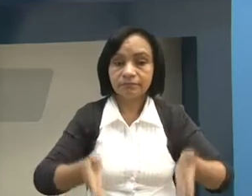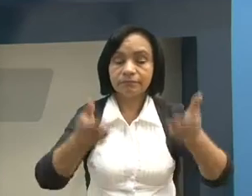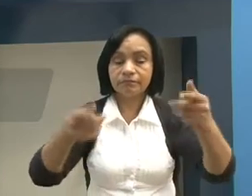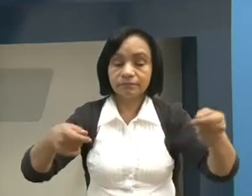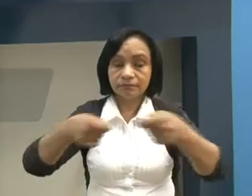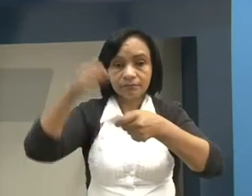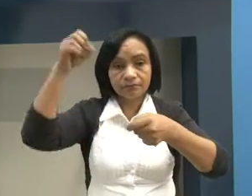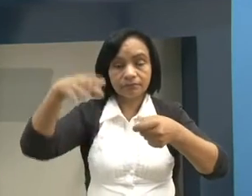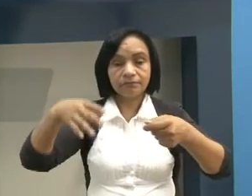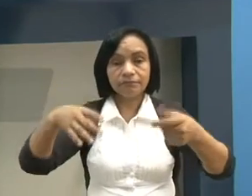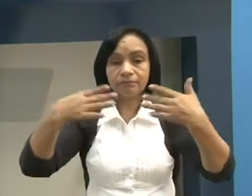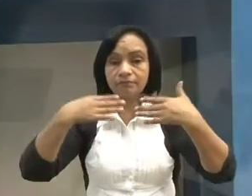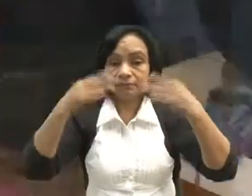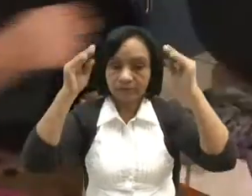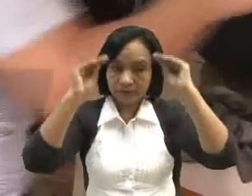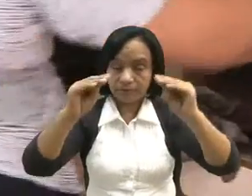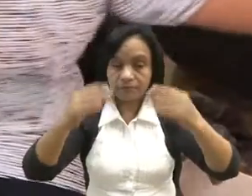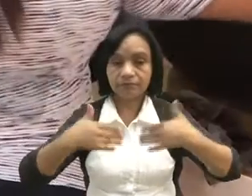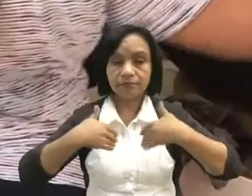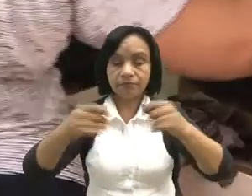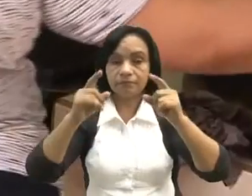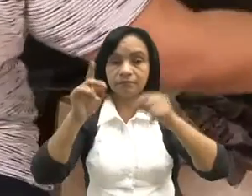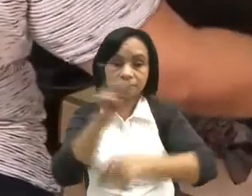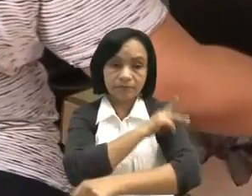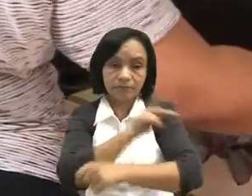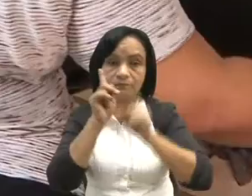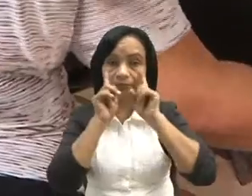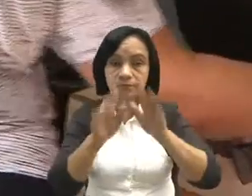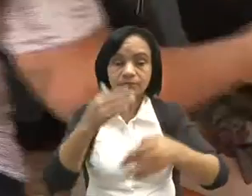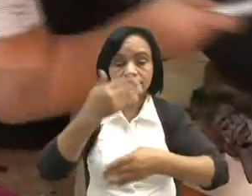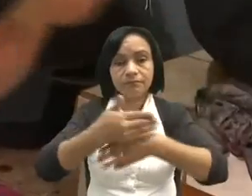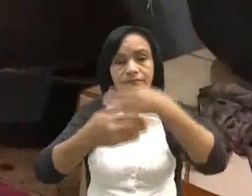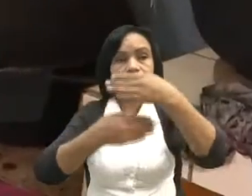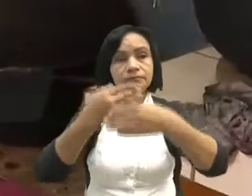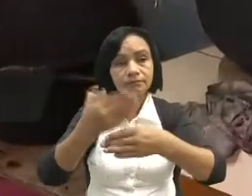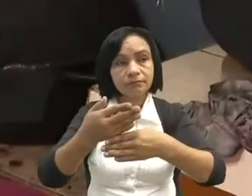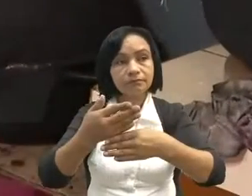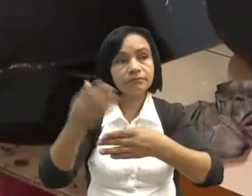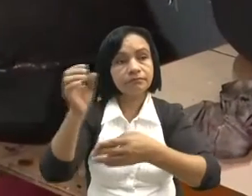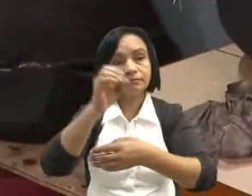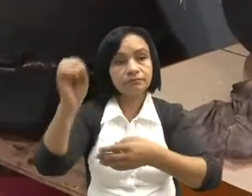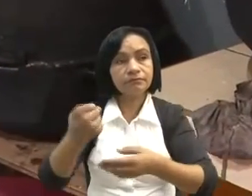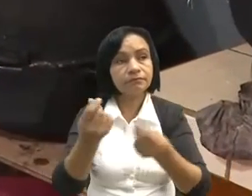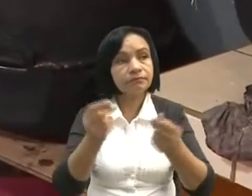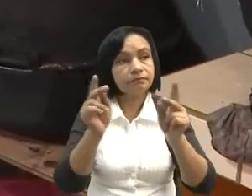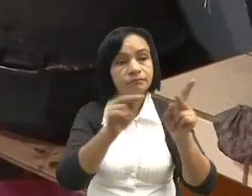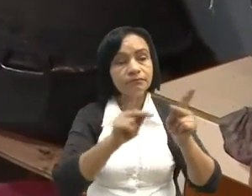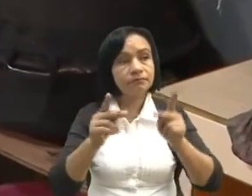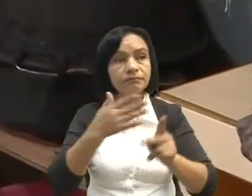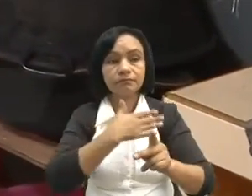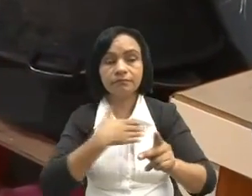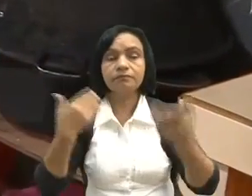energía, en educación, en salud, en seguridad ciudadana, en todo lo que es la infraestructura, regrese esos impuestos para que la población tenga